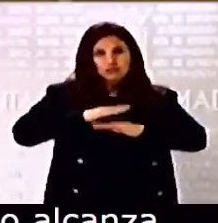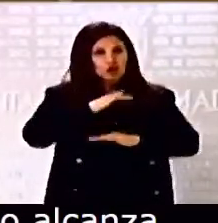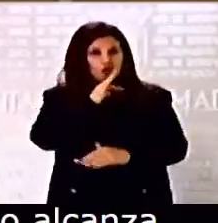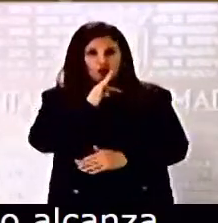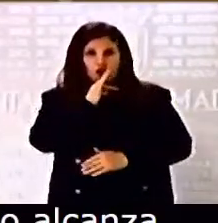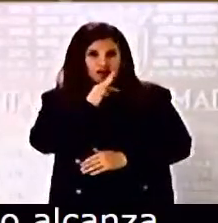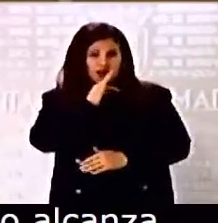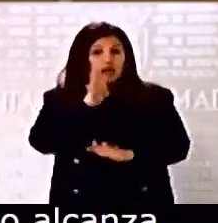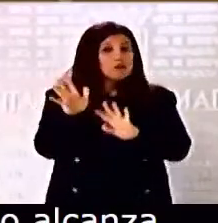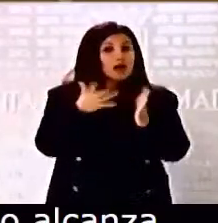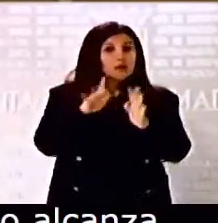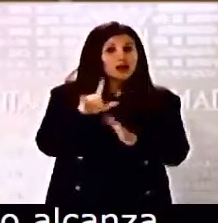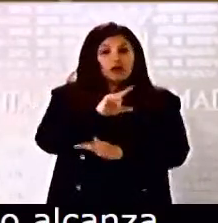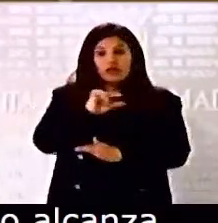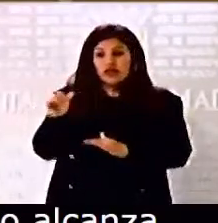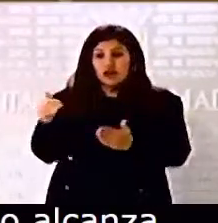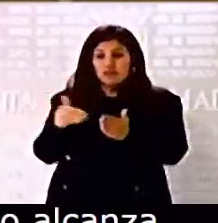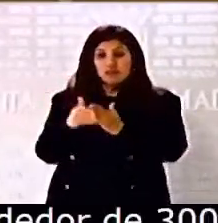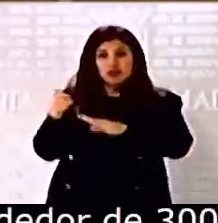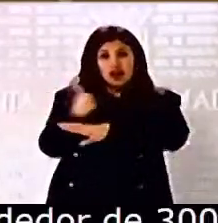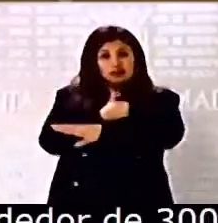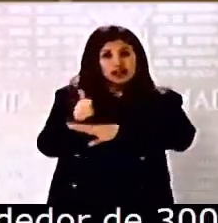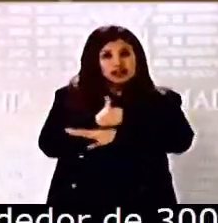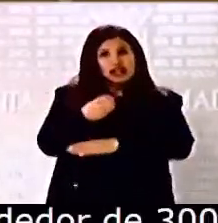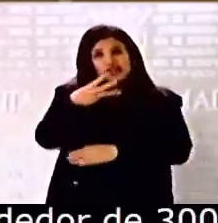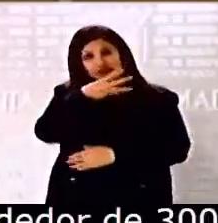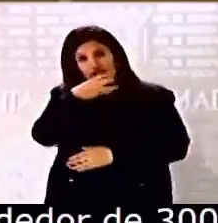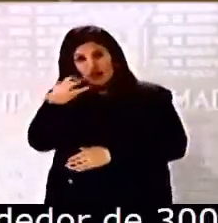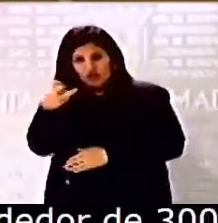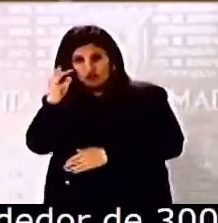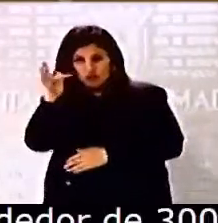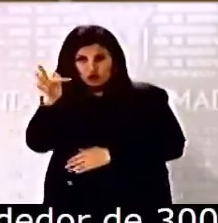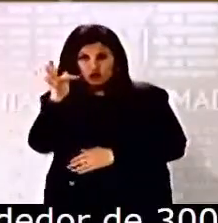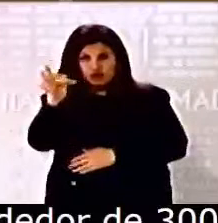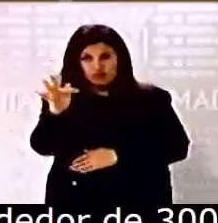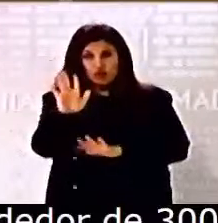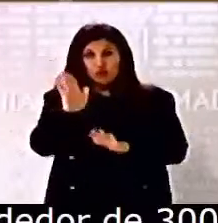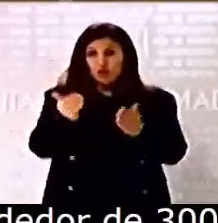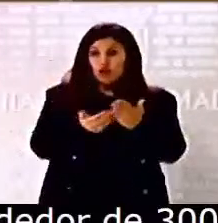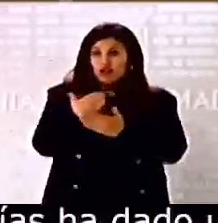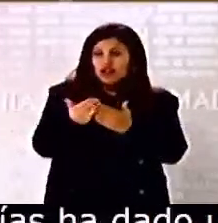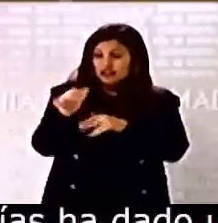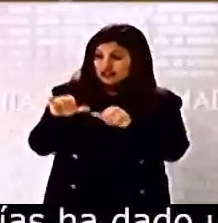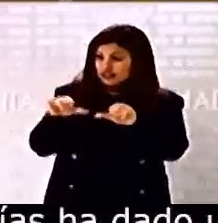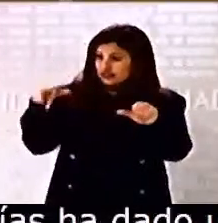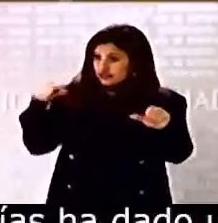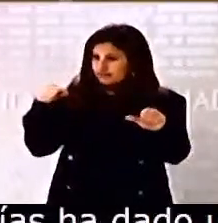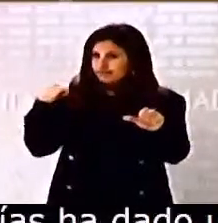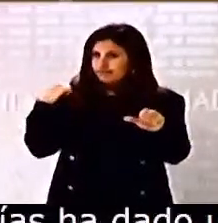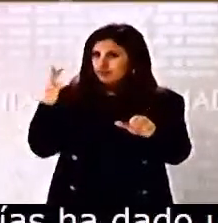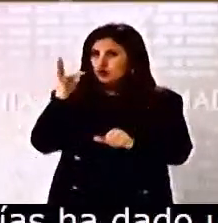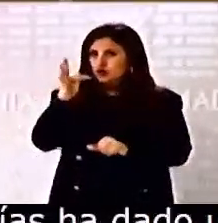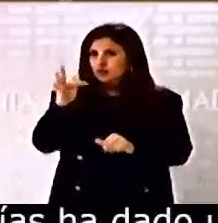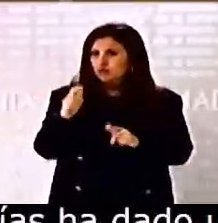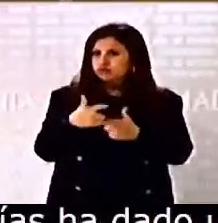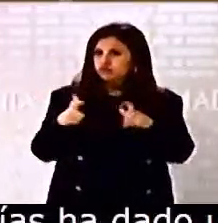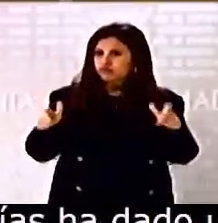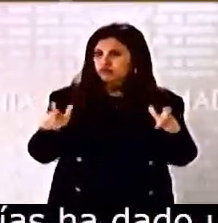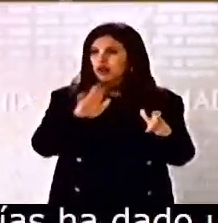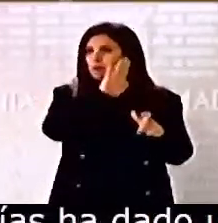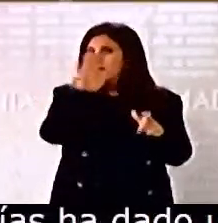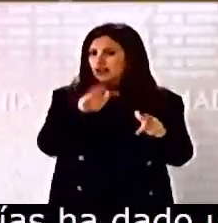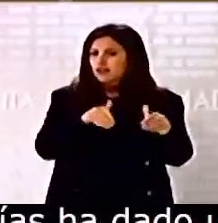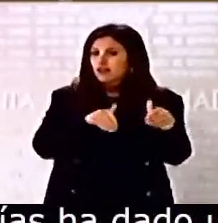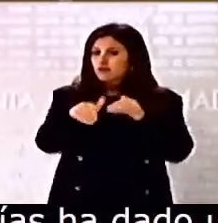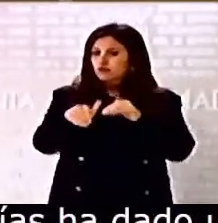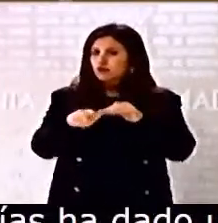cada 100.000 habitantes, pero en los últimos días ha dado un número de positivos que indican una tendencia al ascenso